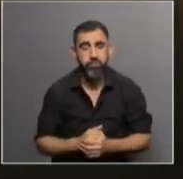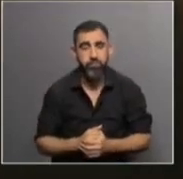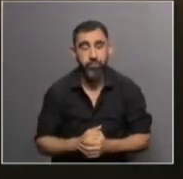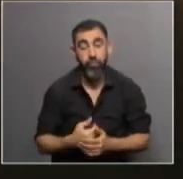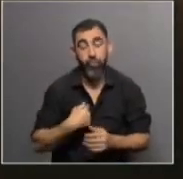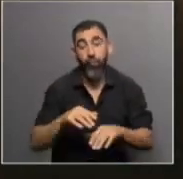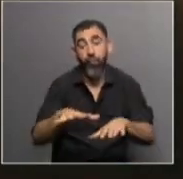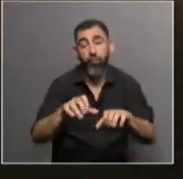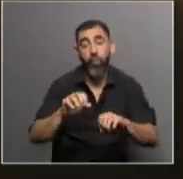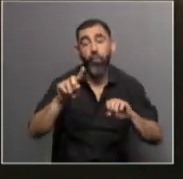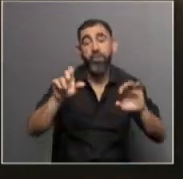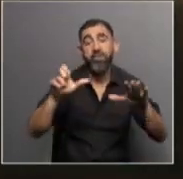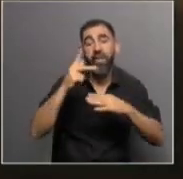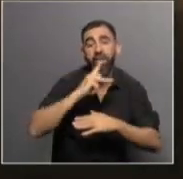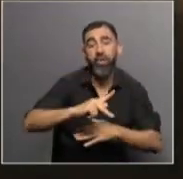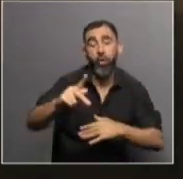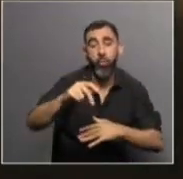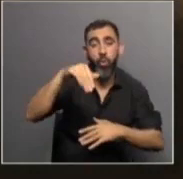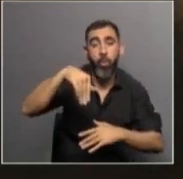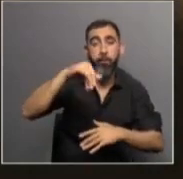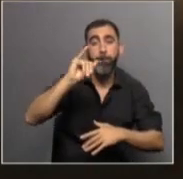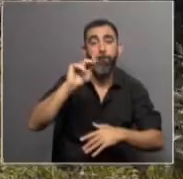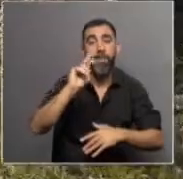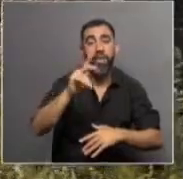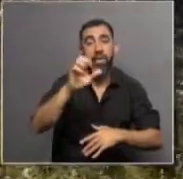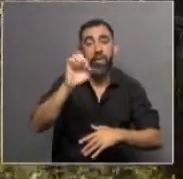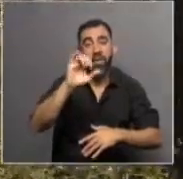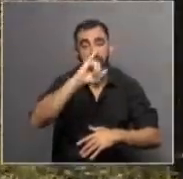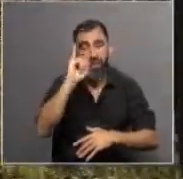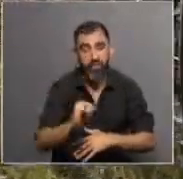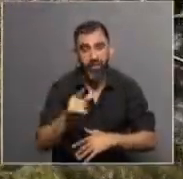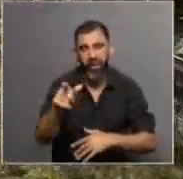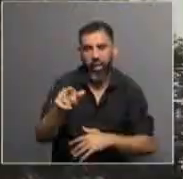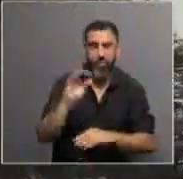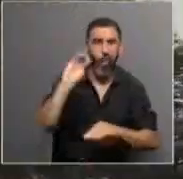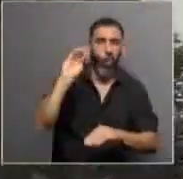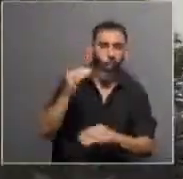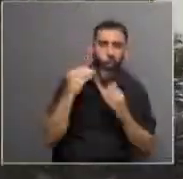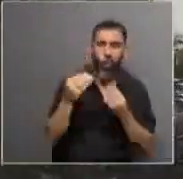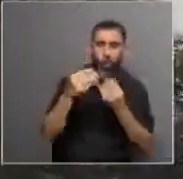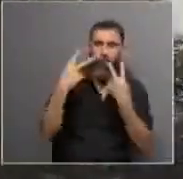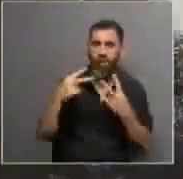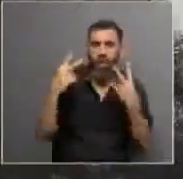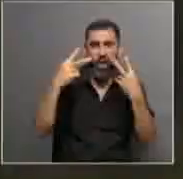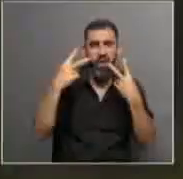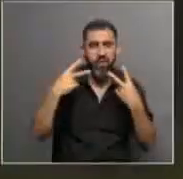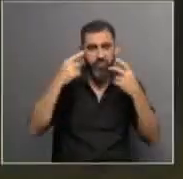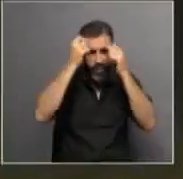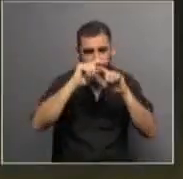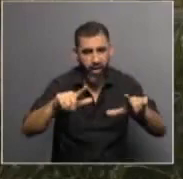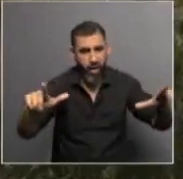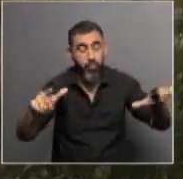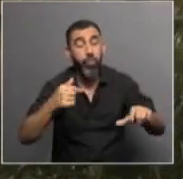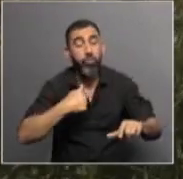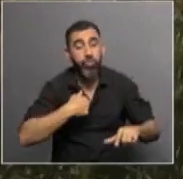Yo vivo a 16 kilómetros de Migues. Mucha gente puede pensar, mira ese chico, cómo va del campo. En realidad, yo he